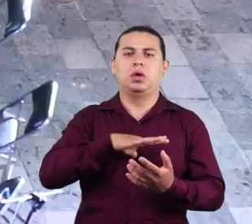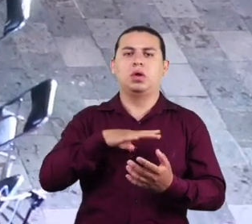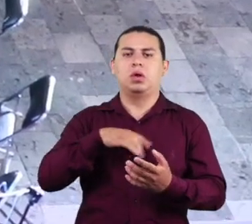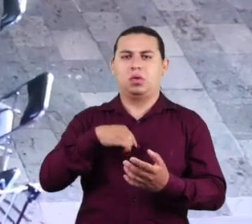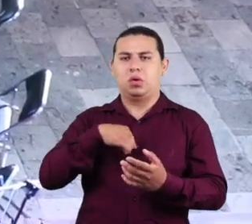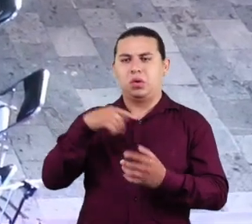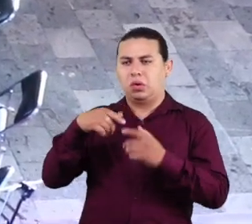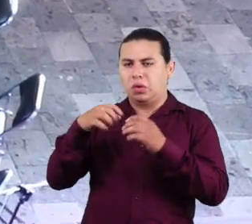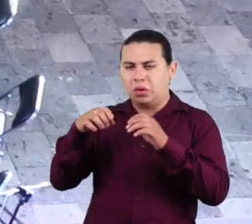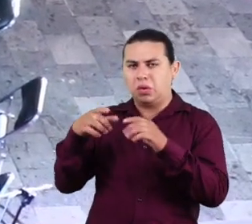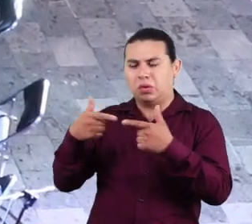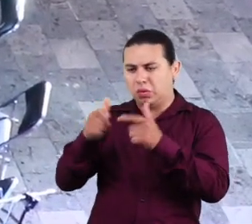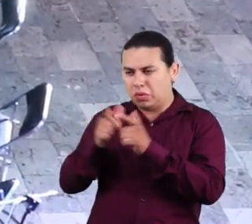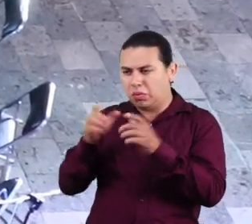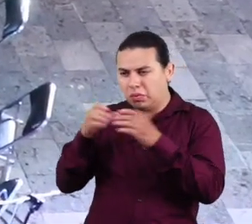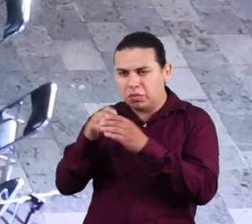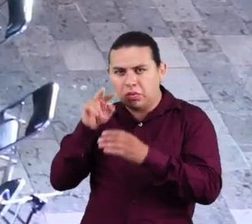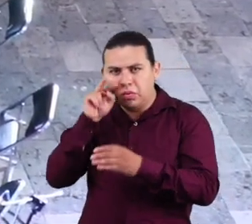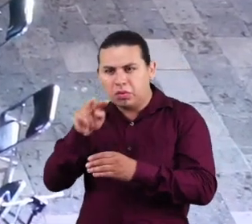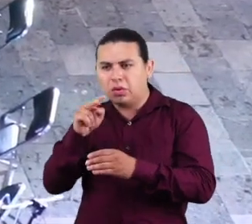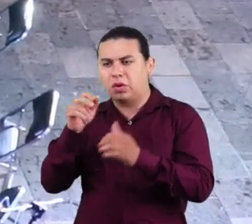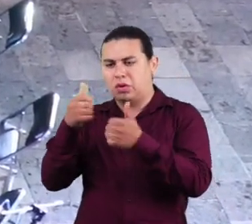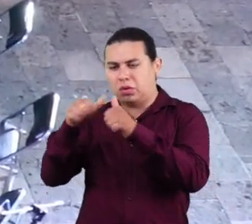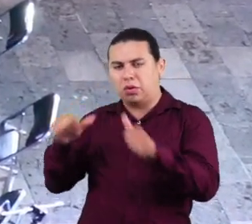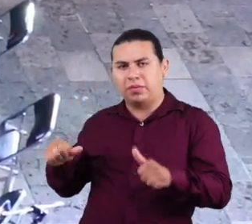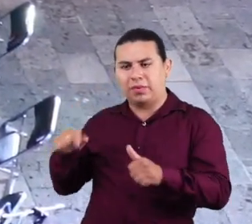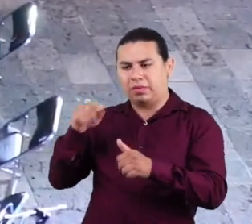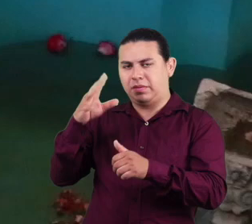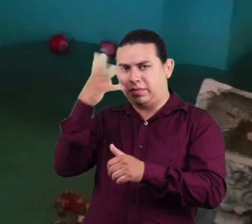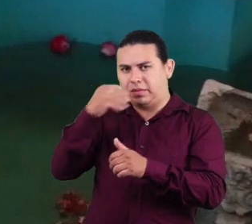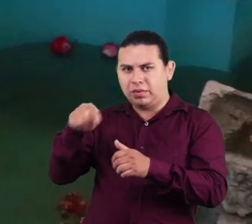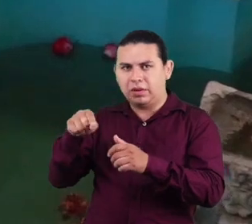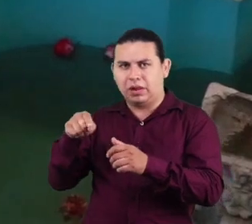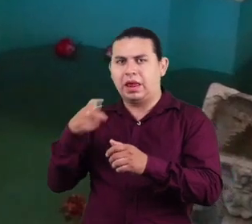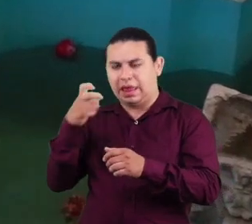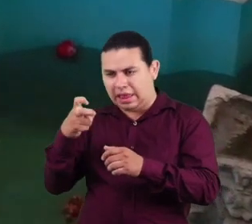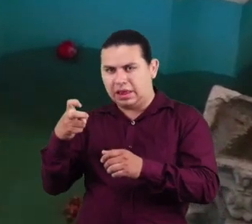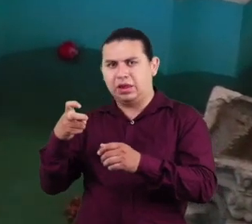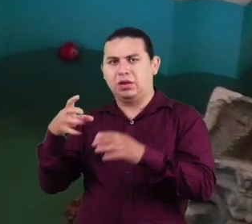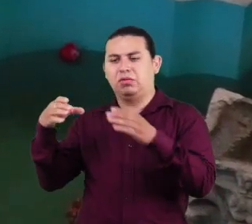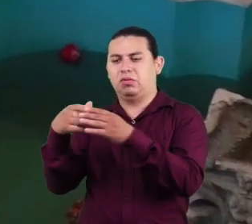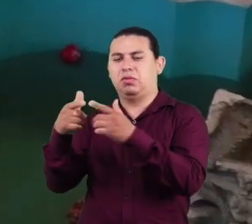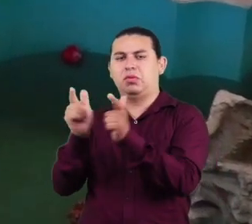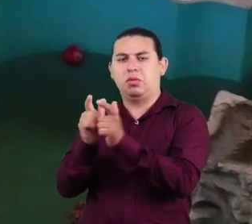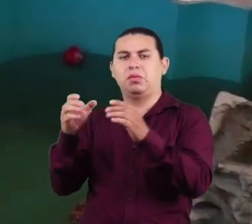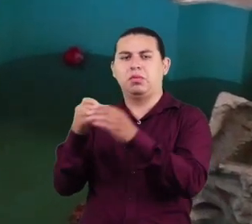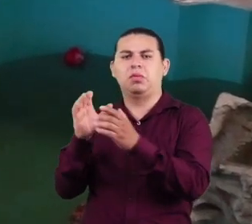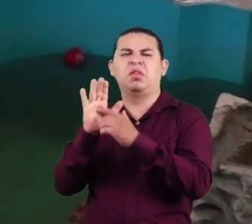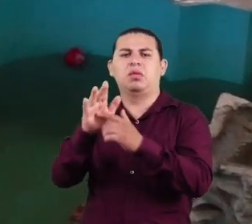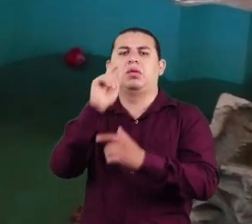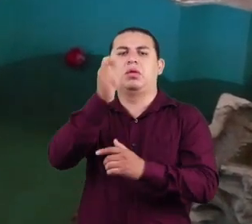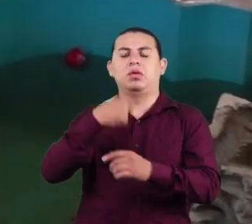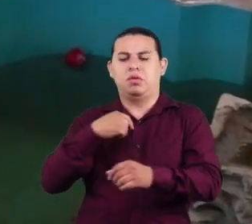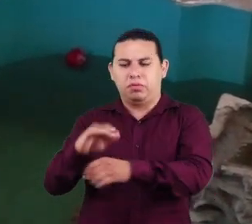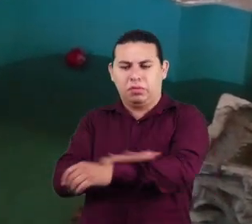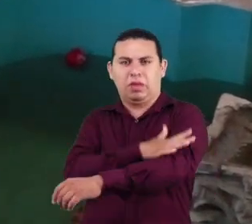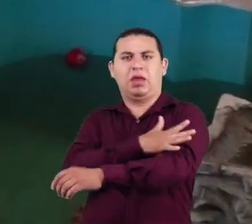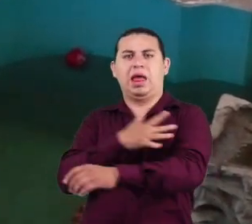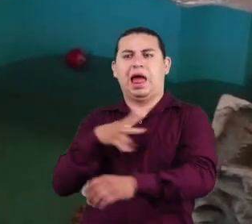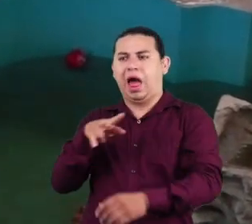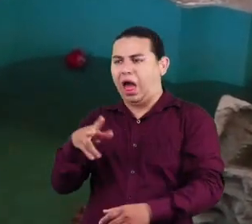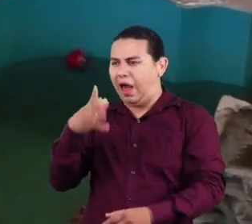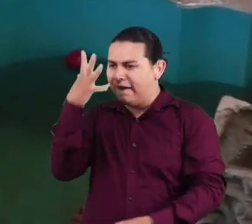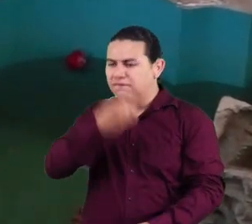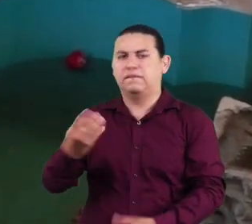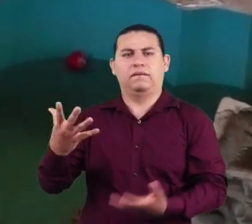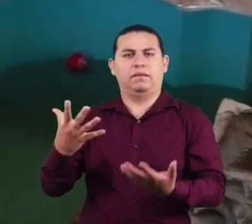a un joven dentro del coro de Bellas Artes, se llama Andrés Aldair, un muchacho, pues es una emoción